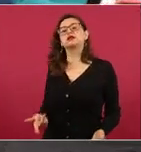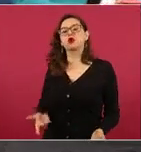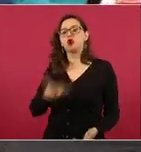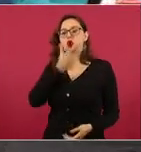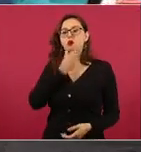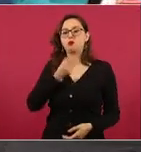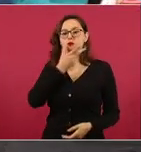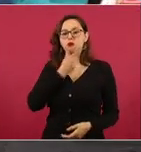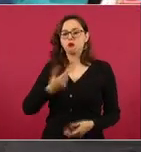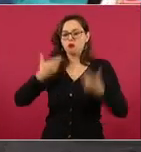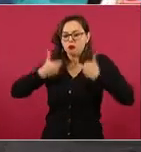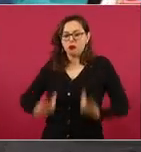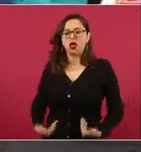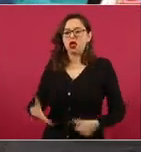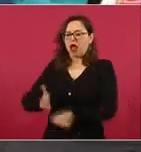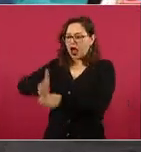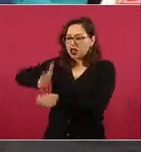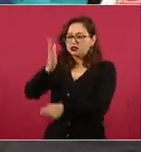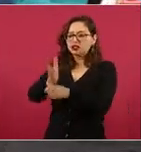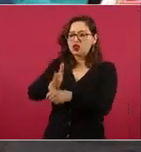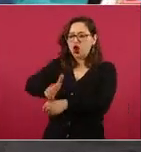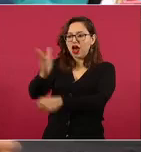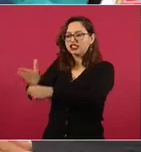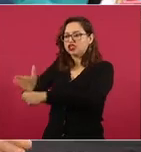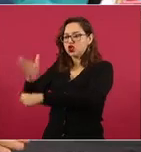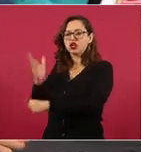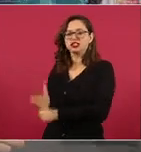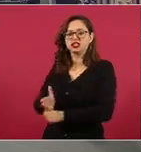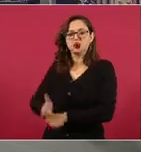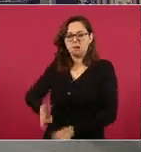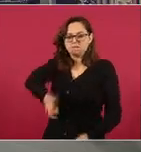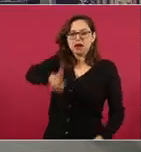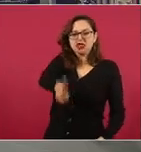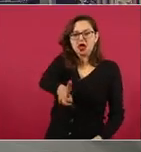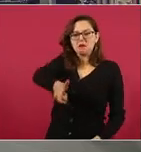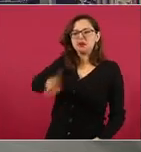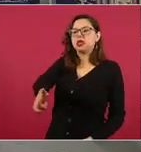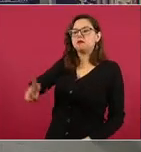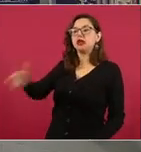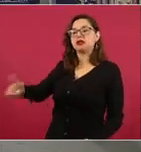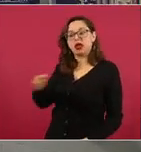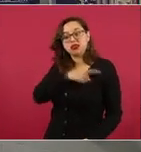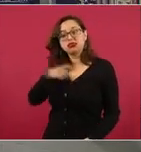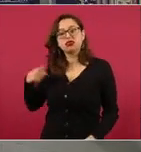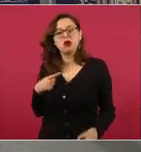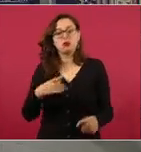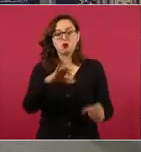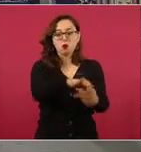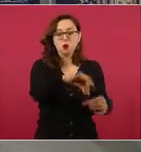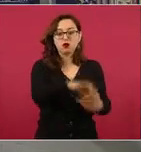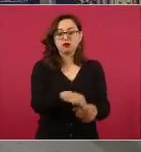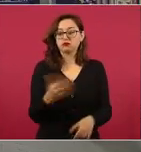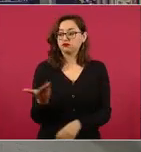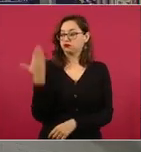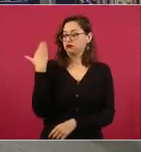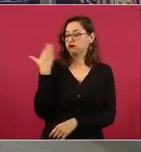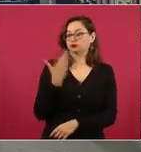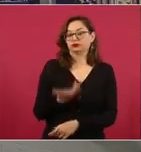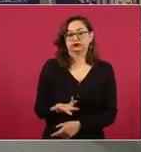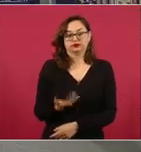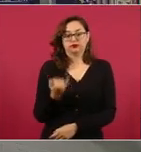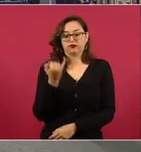del hombre, decía él, públicamente lo decía, presidente. Entonces, lo detienen el 6 de julio,